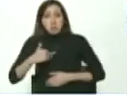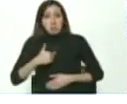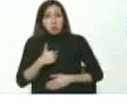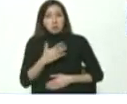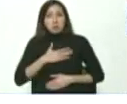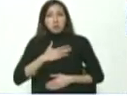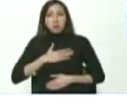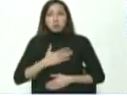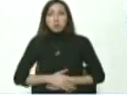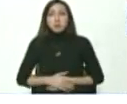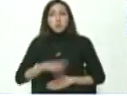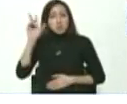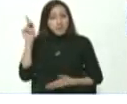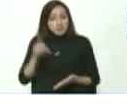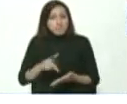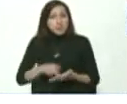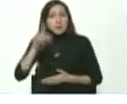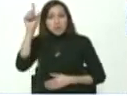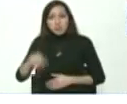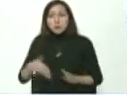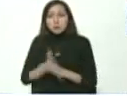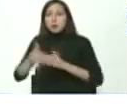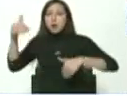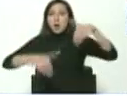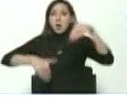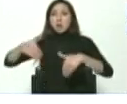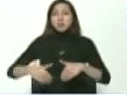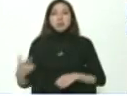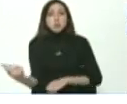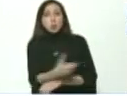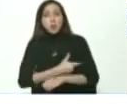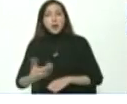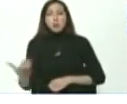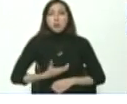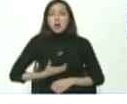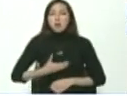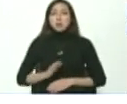ellos querían participar en las elecciones de gobernadores y alcaldes.